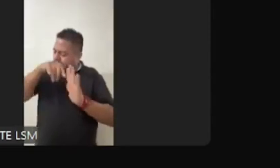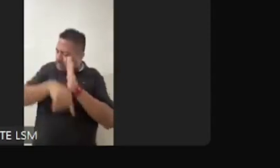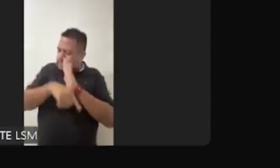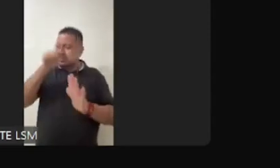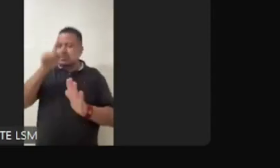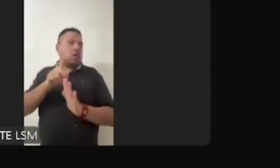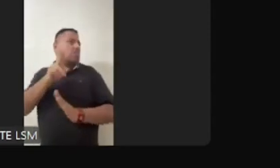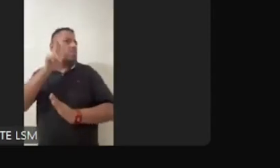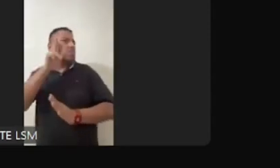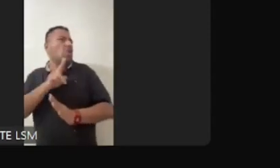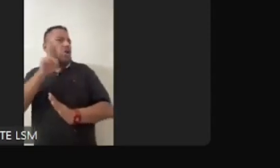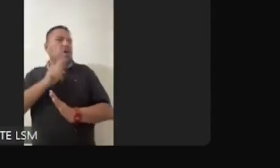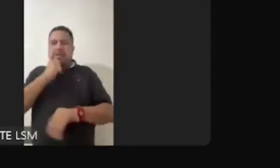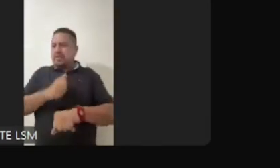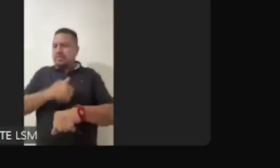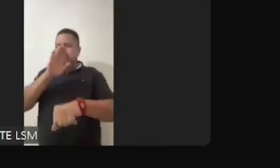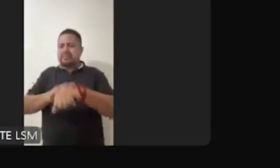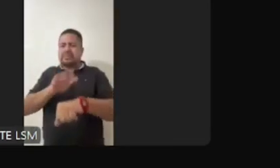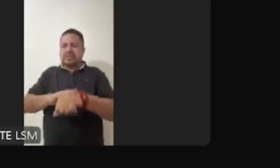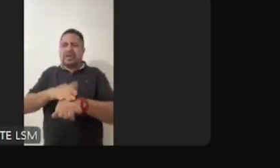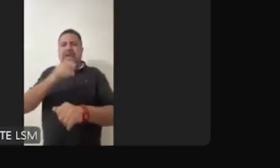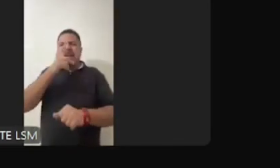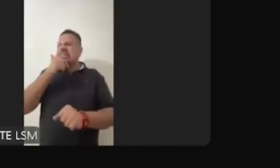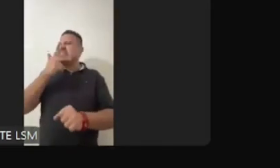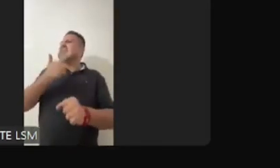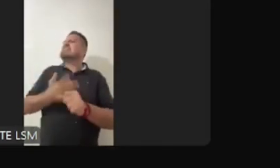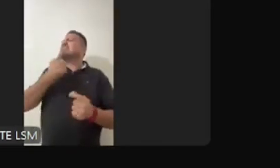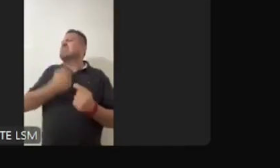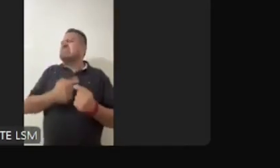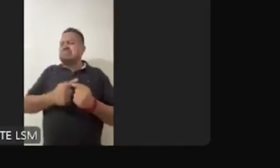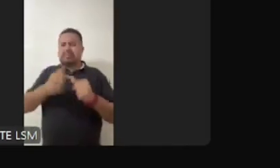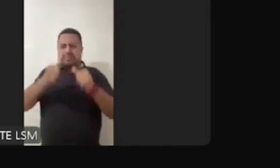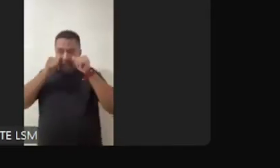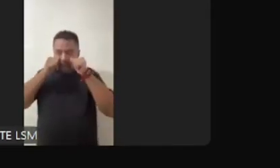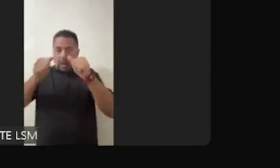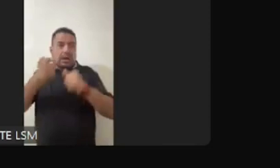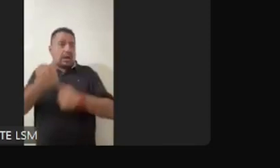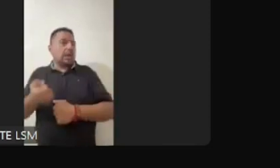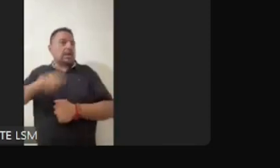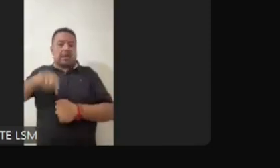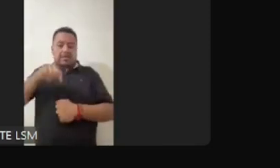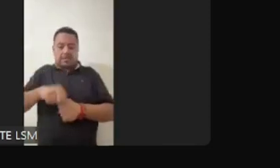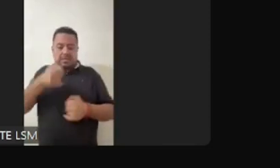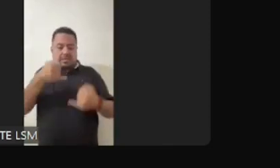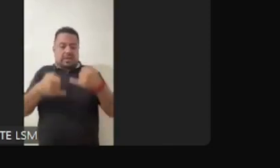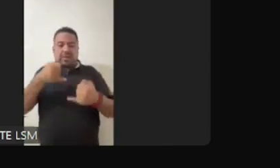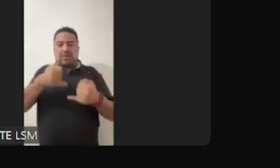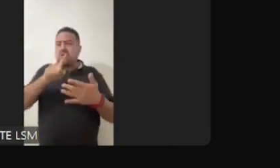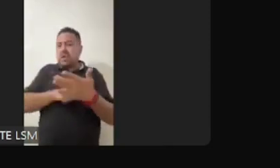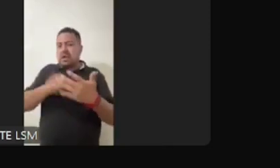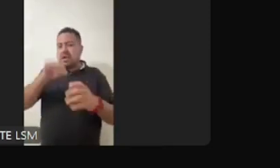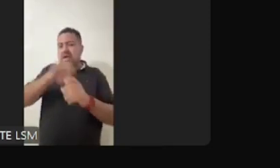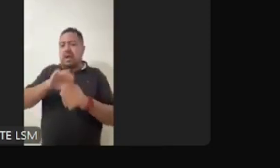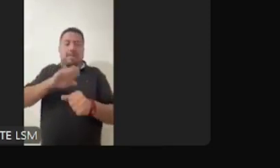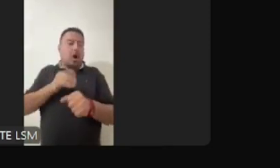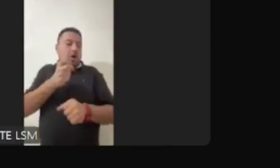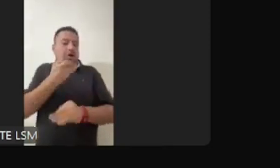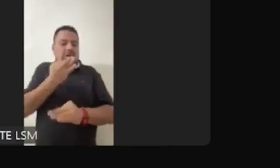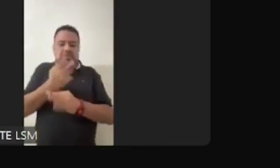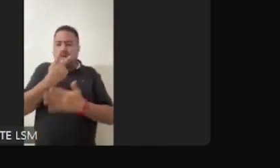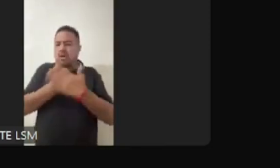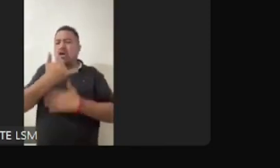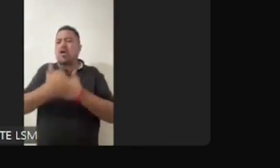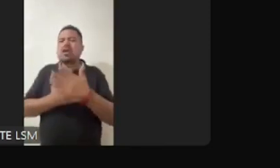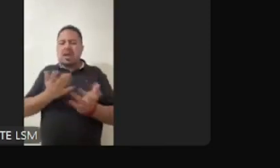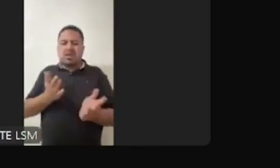probatorio se advierte que la autoridad responsable dio cumplimiento al ordenado por este tribunal electoral por lo tanto en el proyecto de la